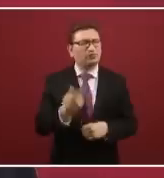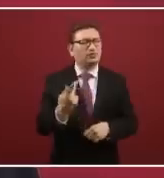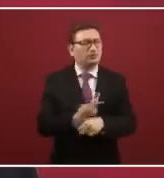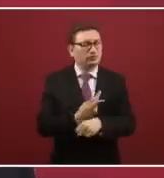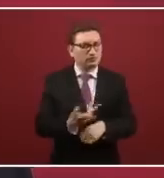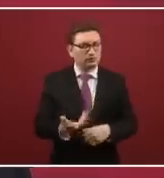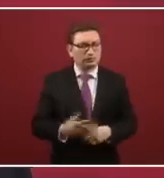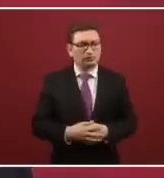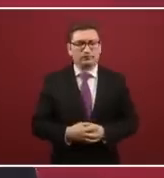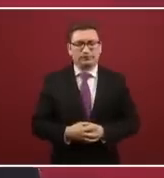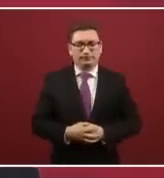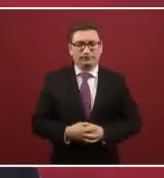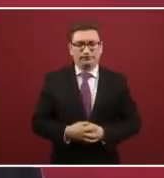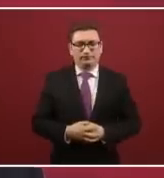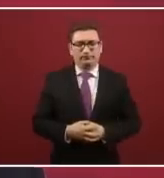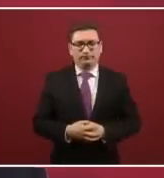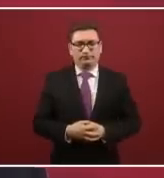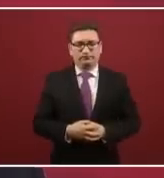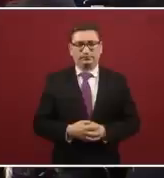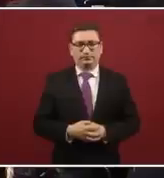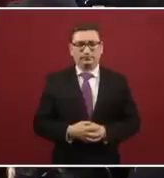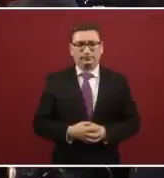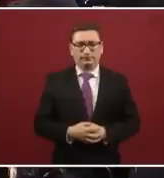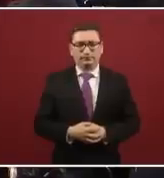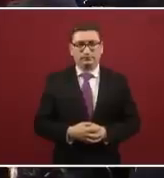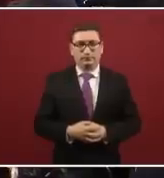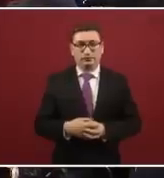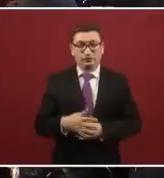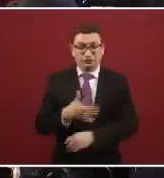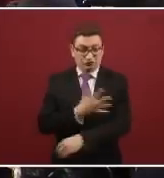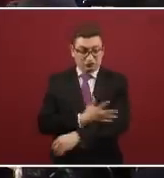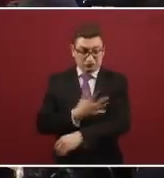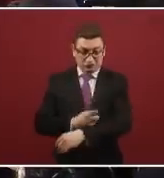No era lo más importante la honestidad.